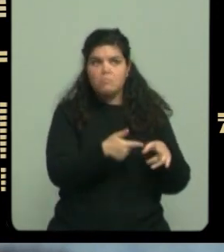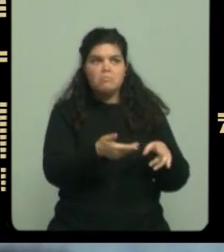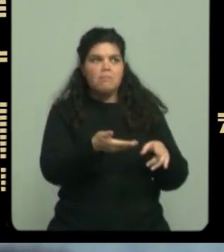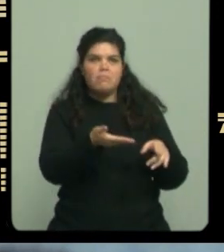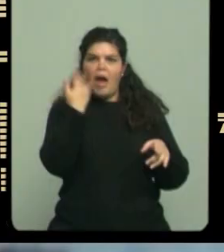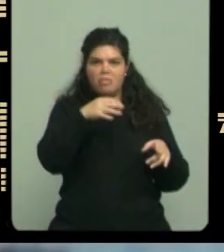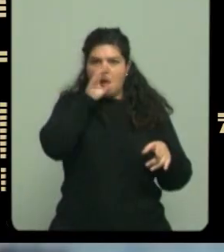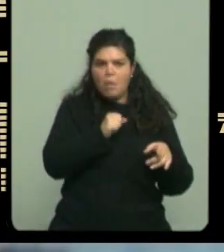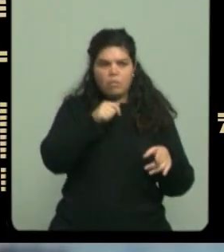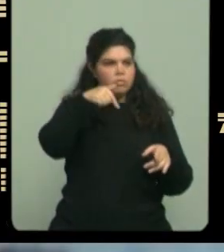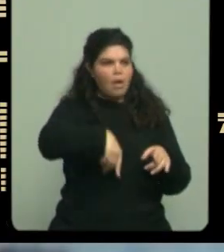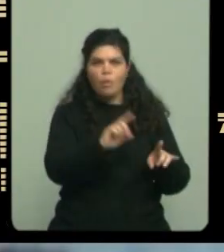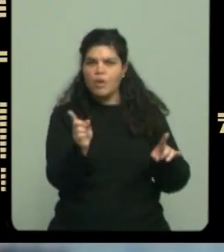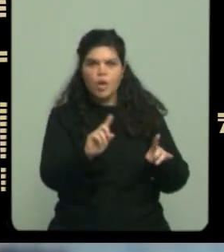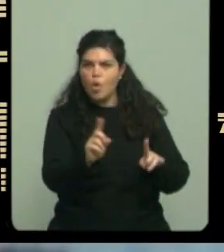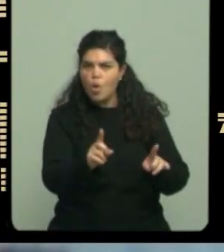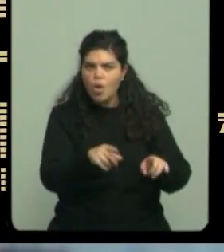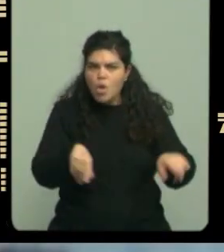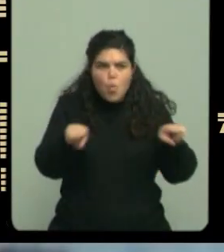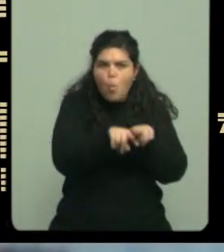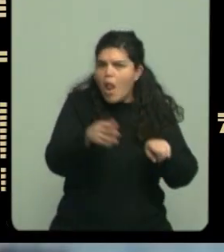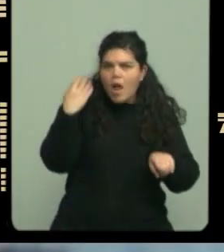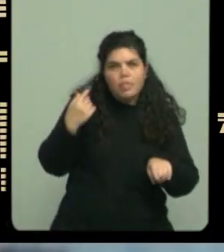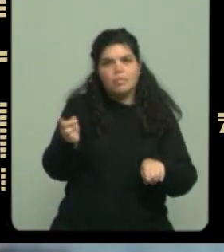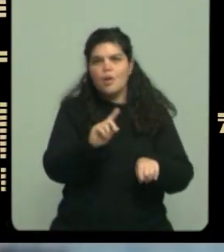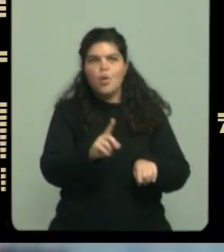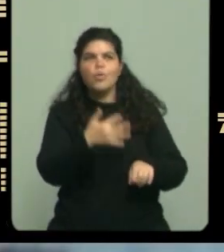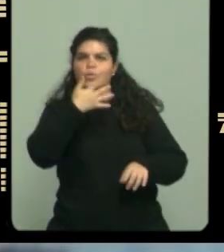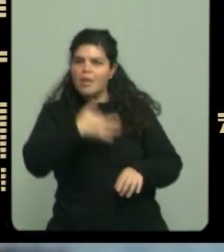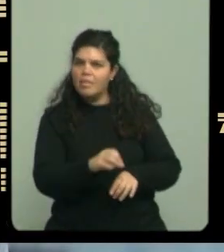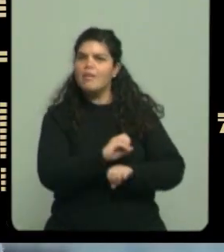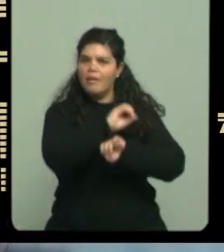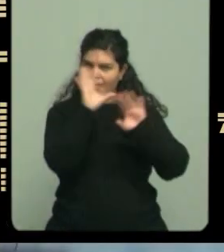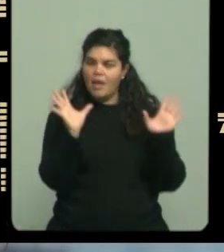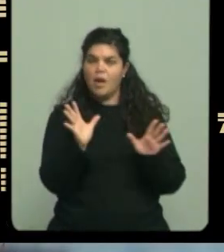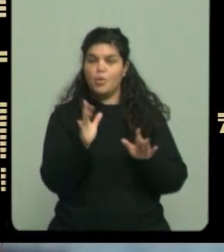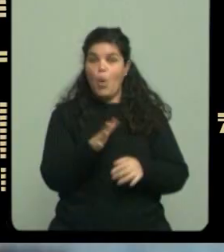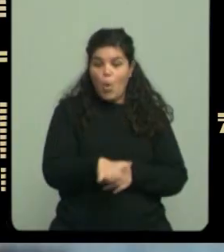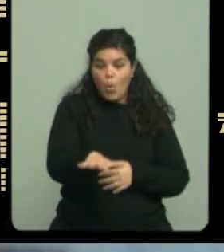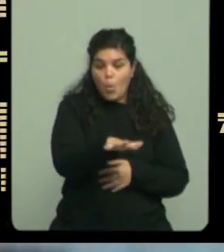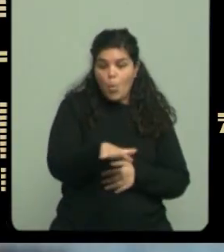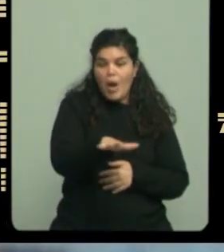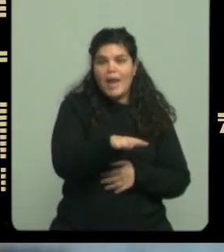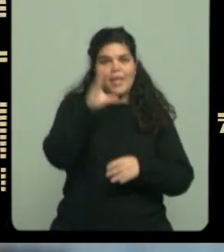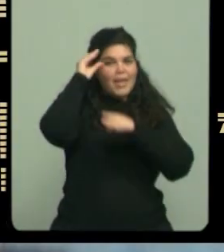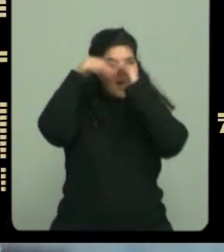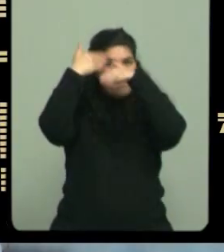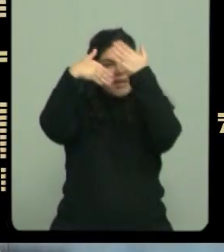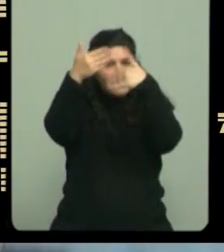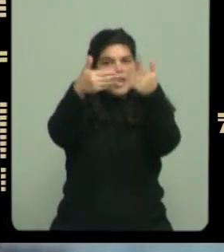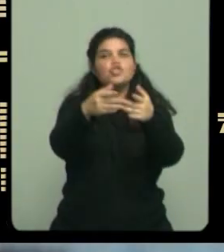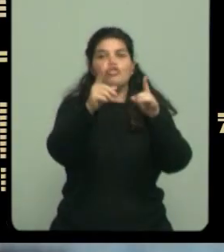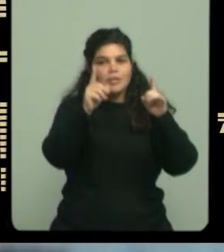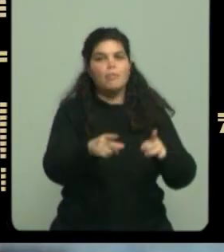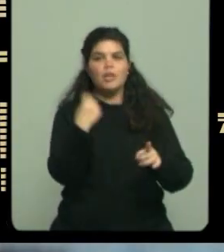sí se toleraban. Entonces, bueno, eso mucho lo hablamos en los espacios ahí de capacitaciones, por